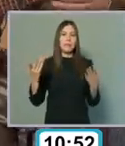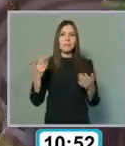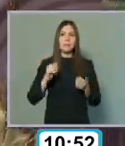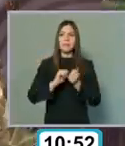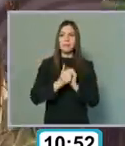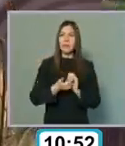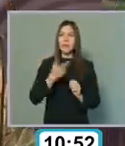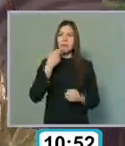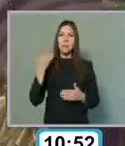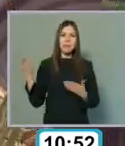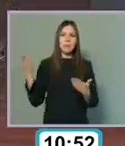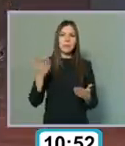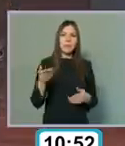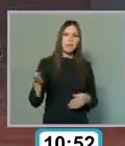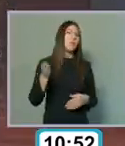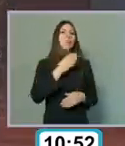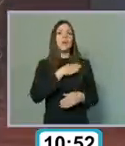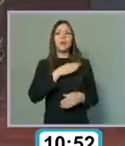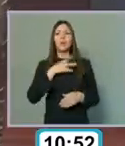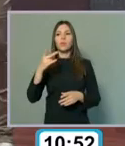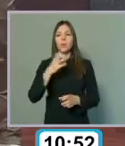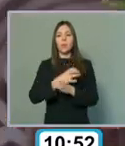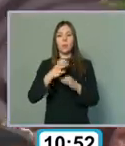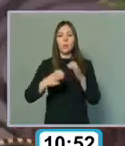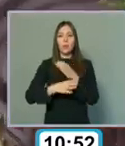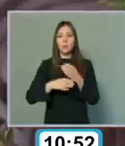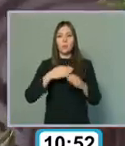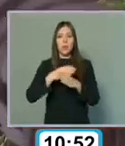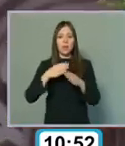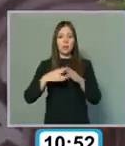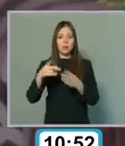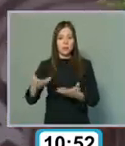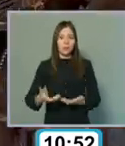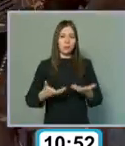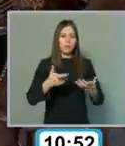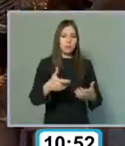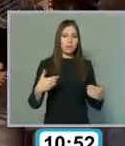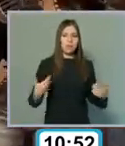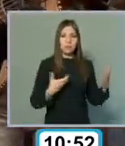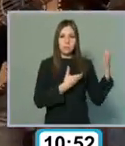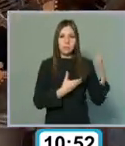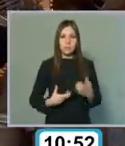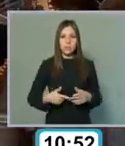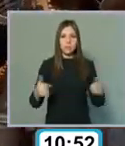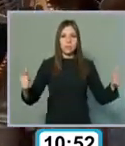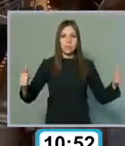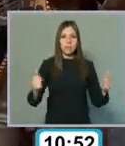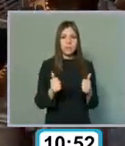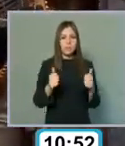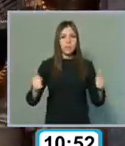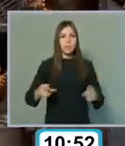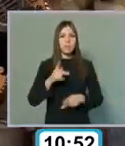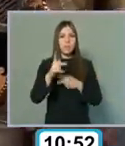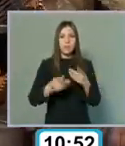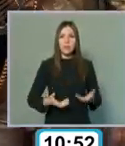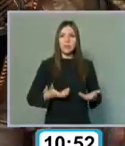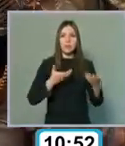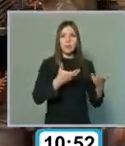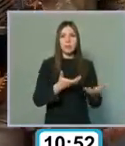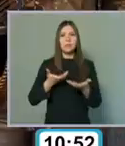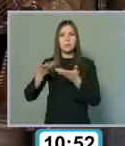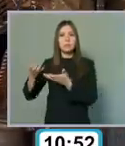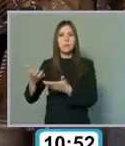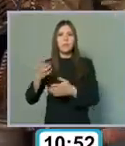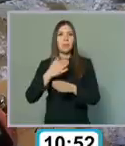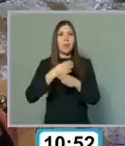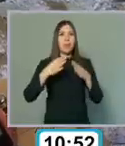voladas, él llegó con sus instrumentos. Ten el bajo sexto, póntelo tú y ten el acordeón, le dijo. Le dio el acordeón de él a él y el bajo Sí, sexto nos de él. prestó los